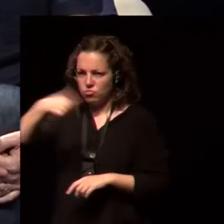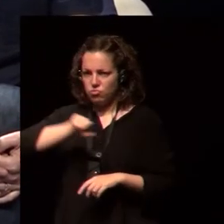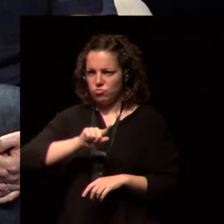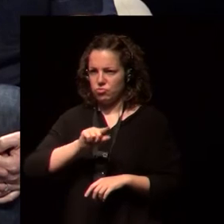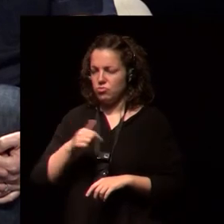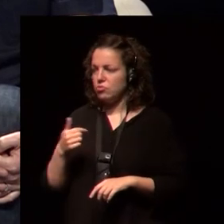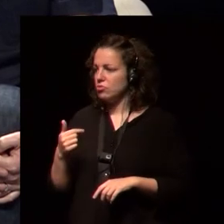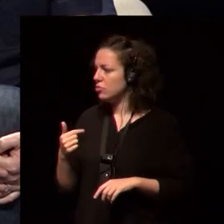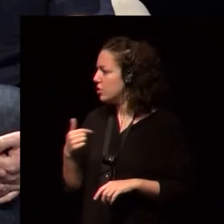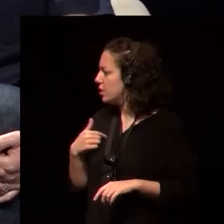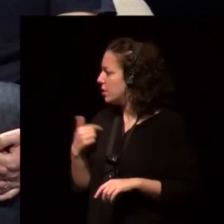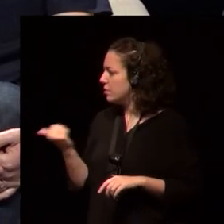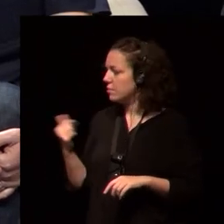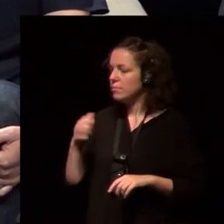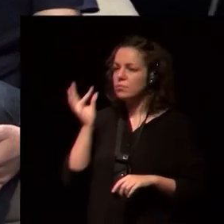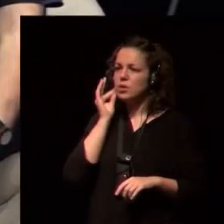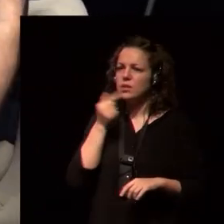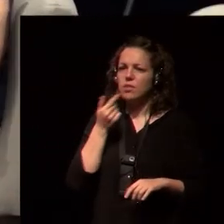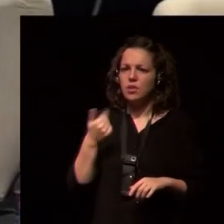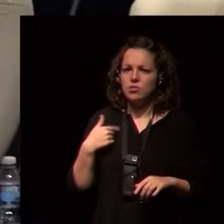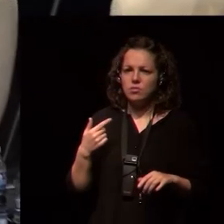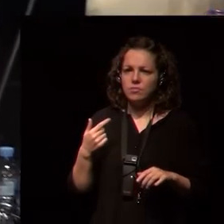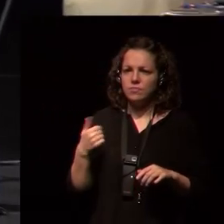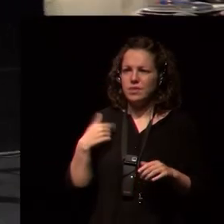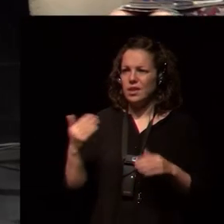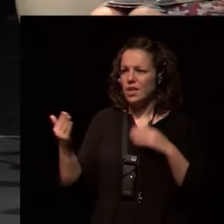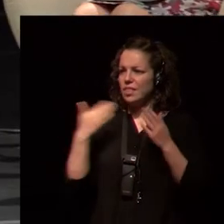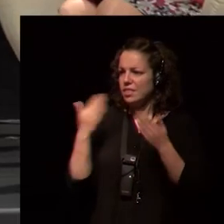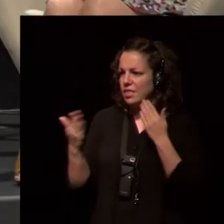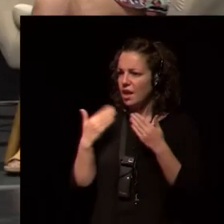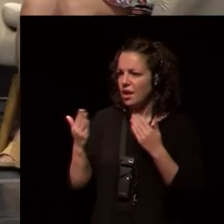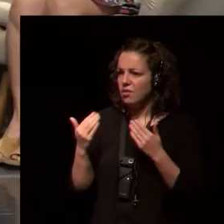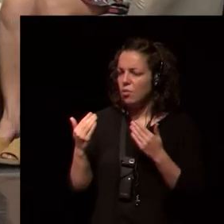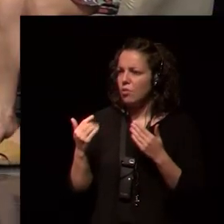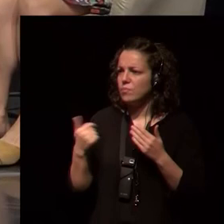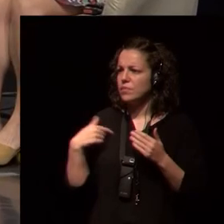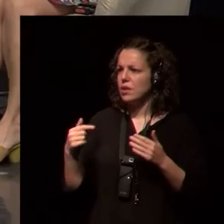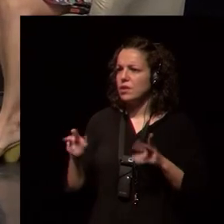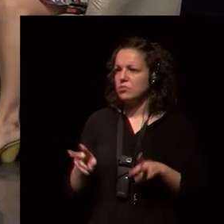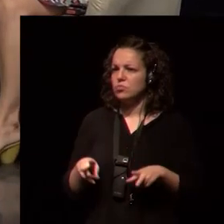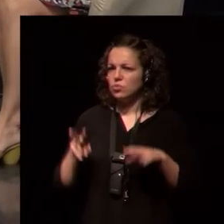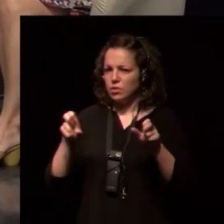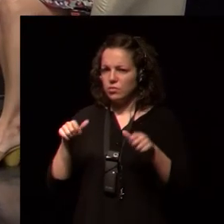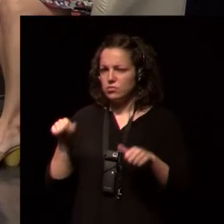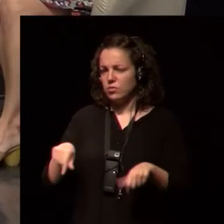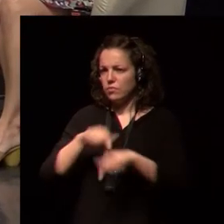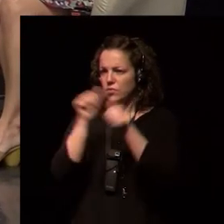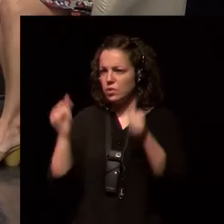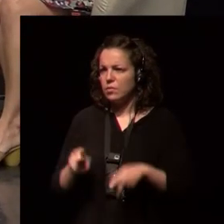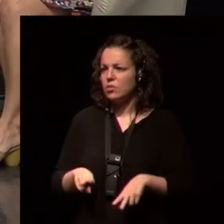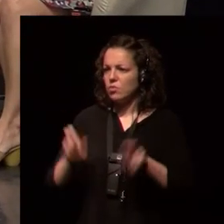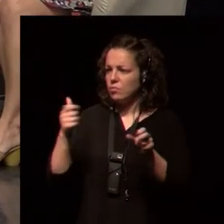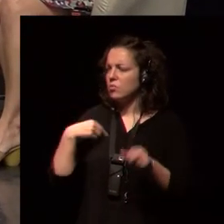Voy a meter una cuña, porque cuando el equipo organizador imaginó este diálogo, era absolutamente nuevo como